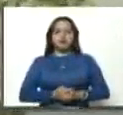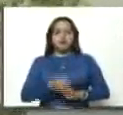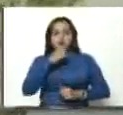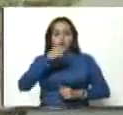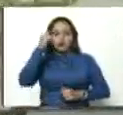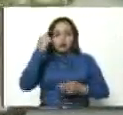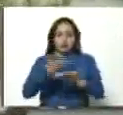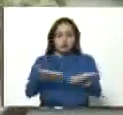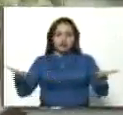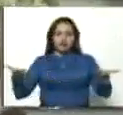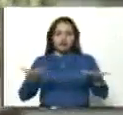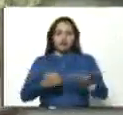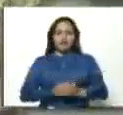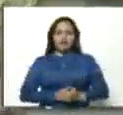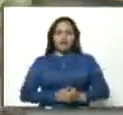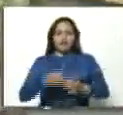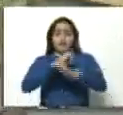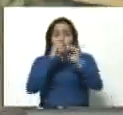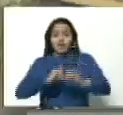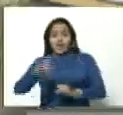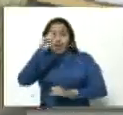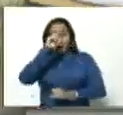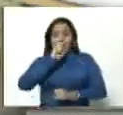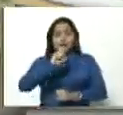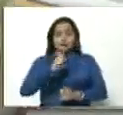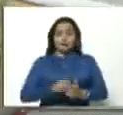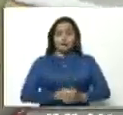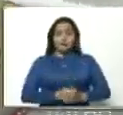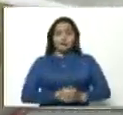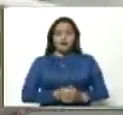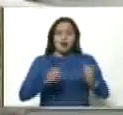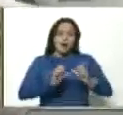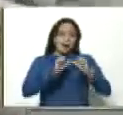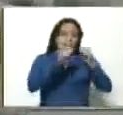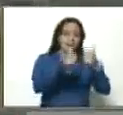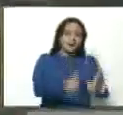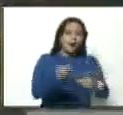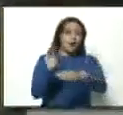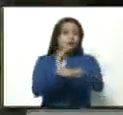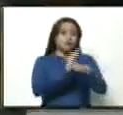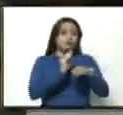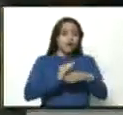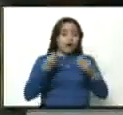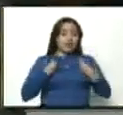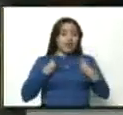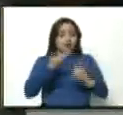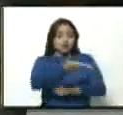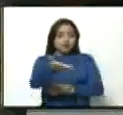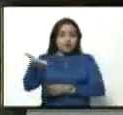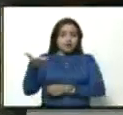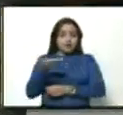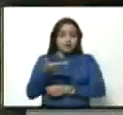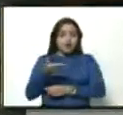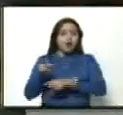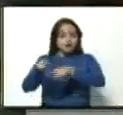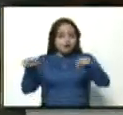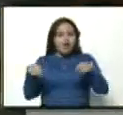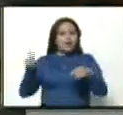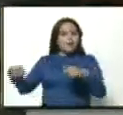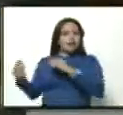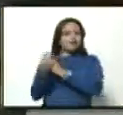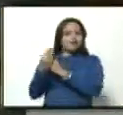todos ustedes, feliz año, y bueno, comenzando, ante que nada, cuidando la vida de ustedes, que son los que cuidan nuestras